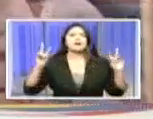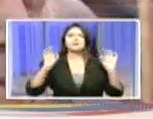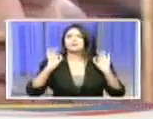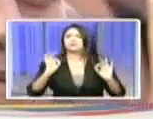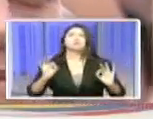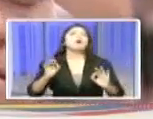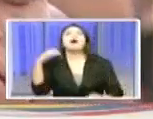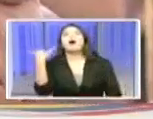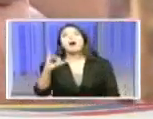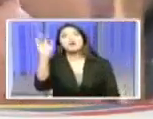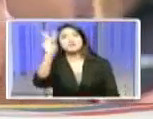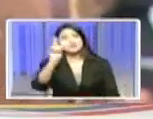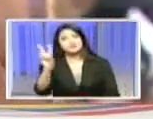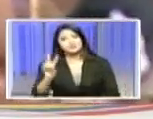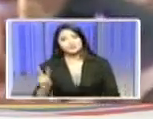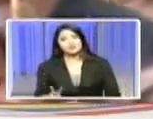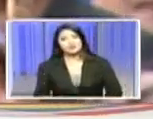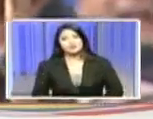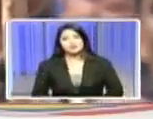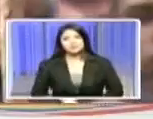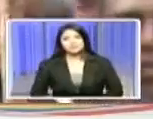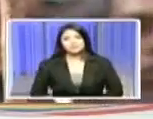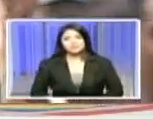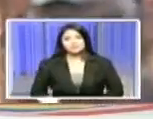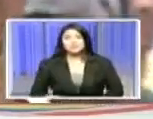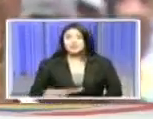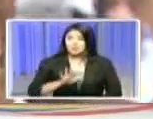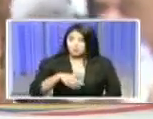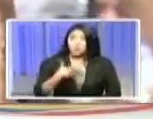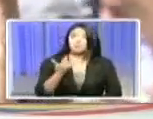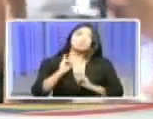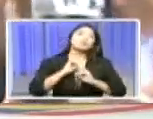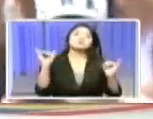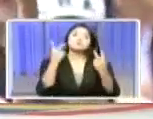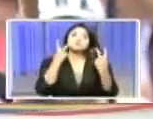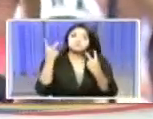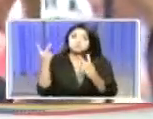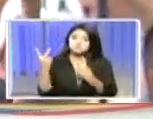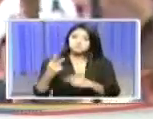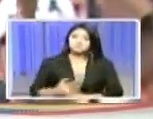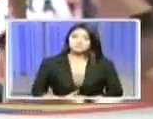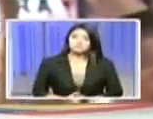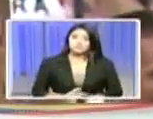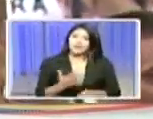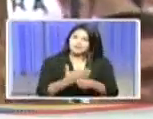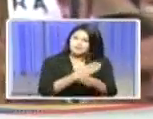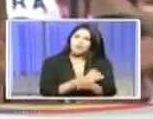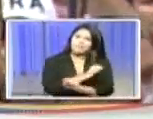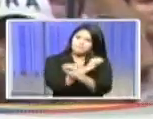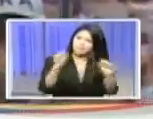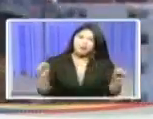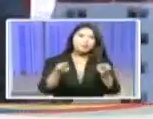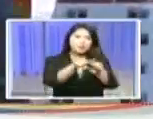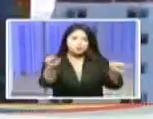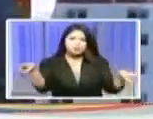tiene Venezuela. Y pudimos observarlos desde temprano, ustedes.